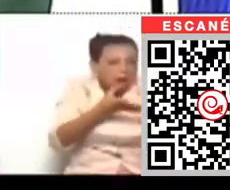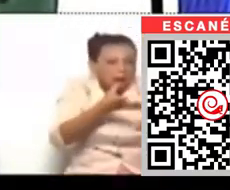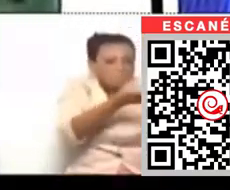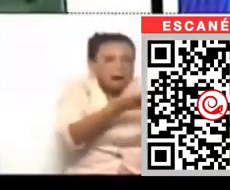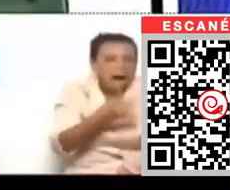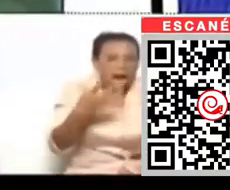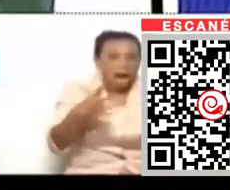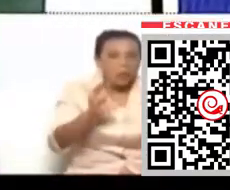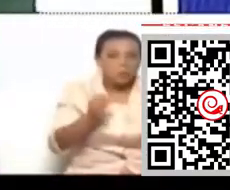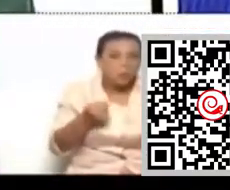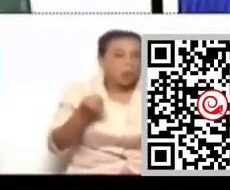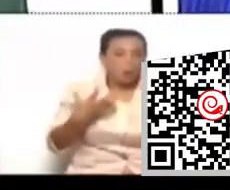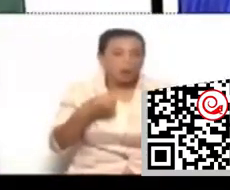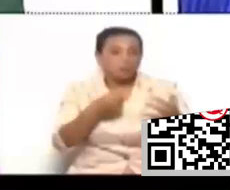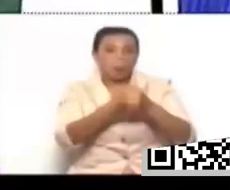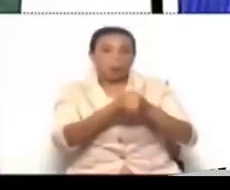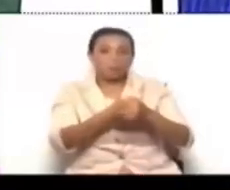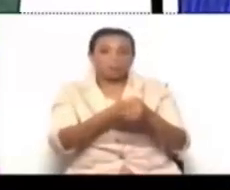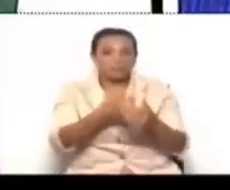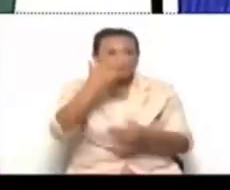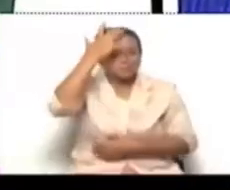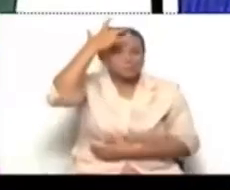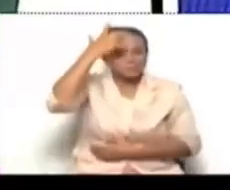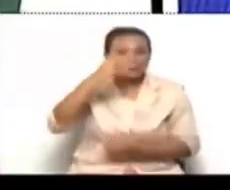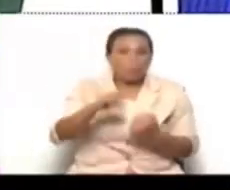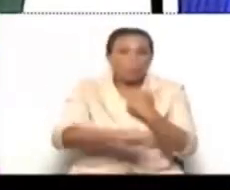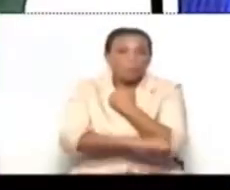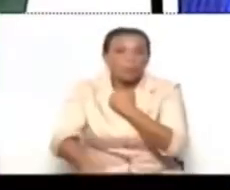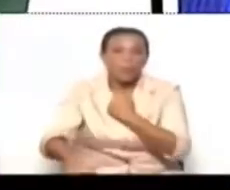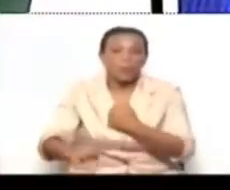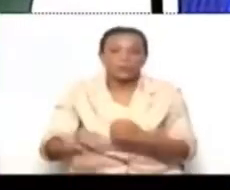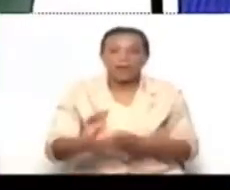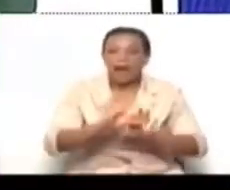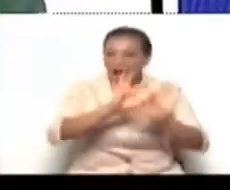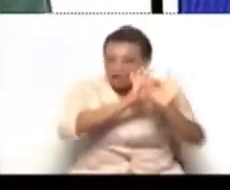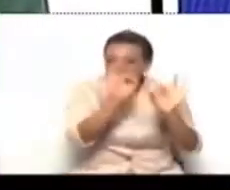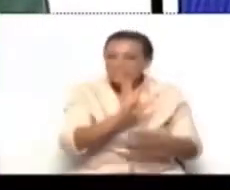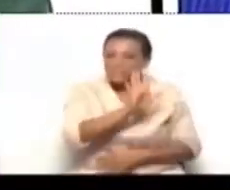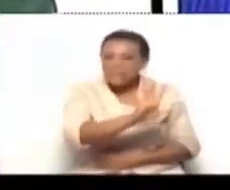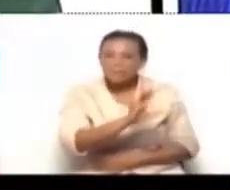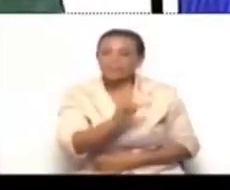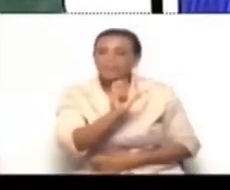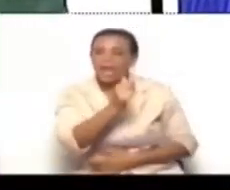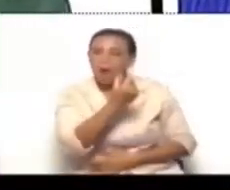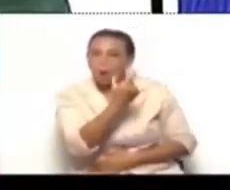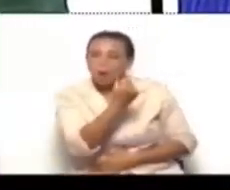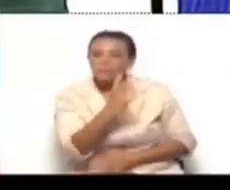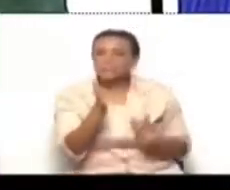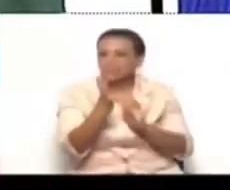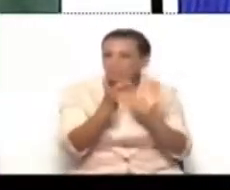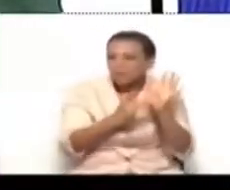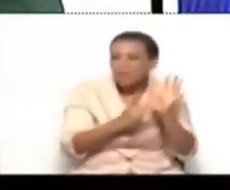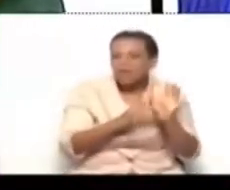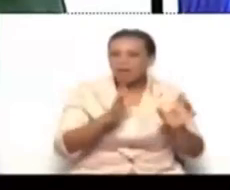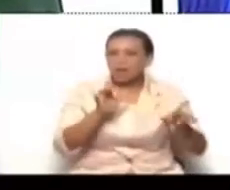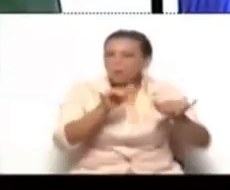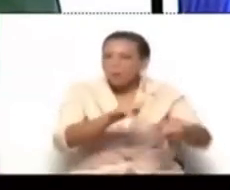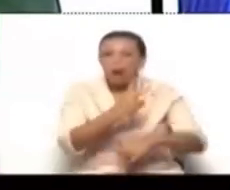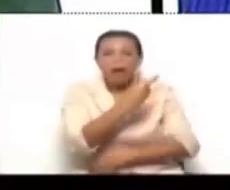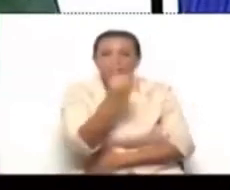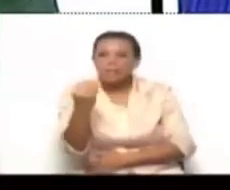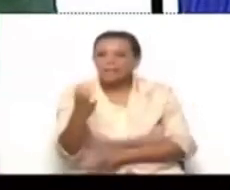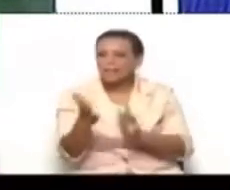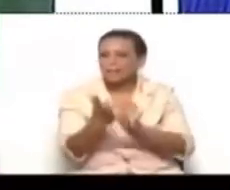el zarpazo golpista tipo 11 de abril, tipo 30 de abril, pero no hay condiciones para